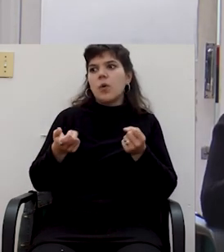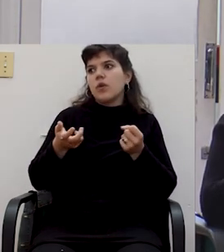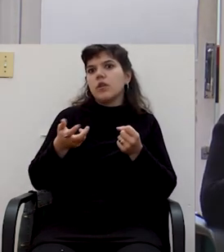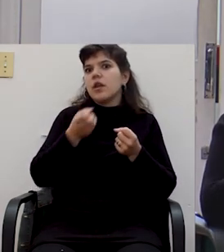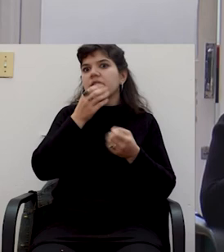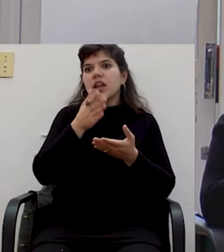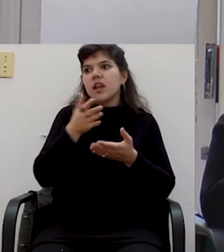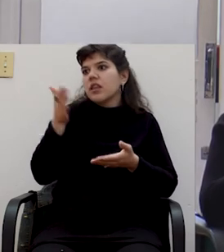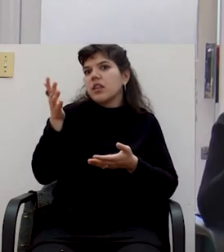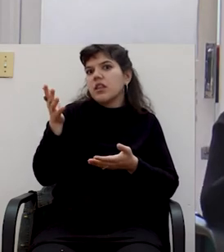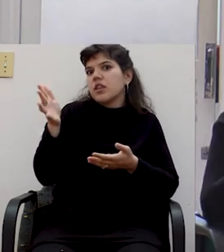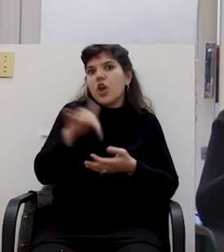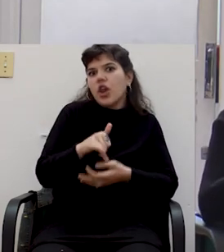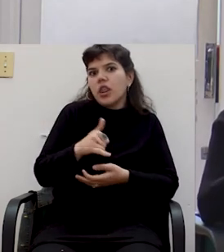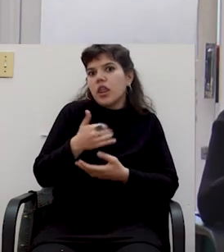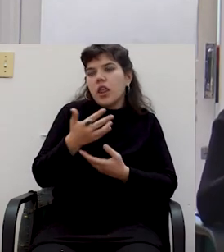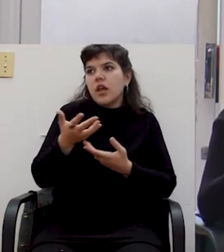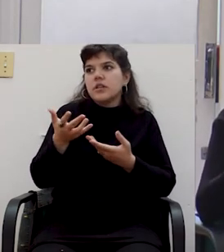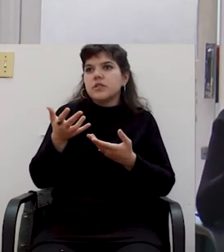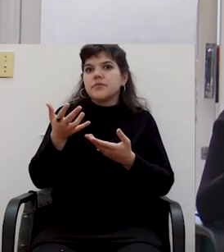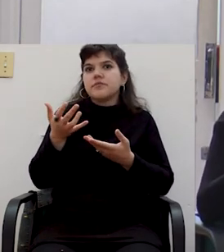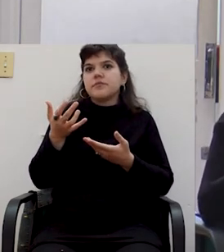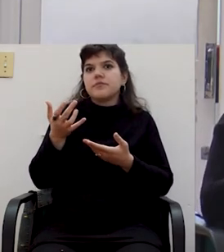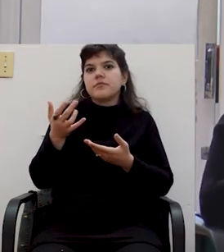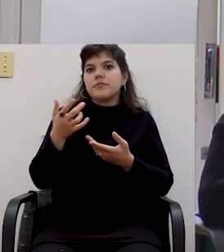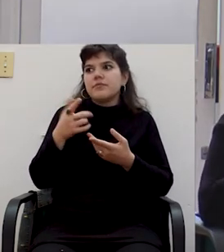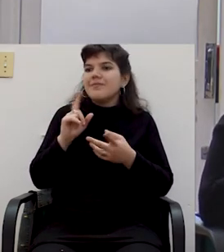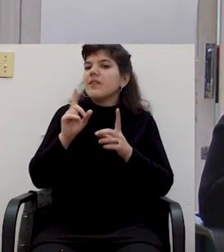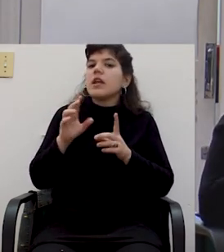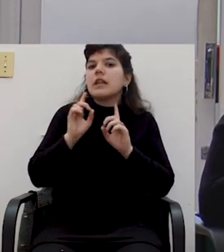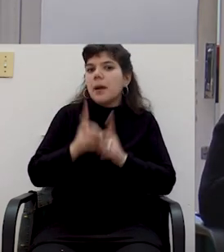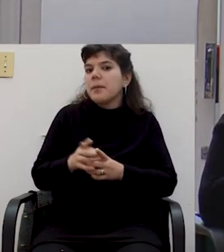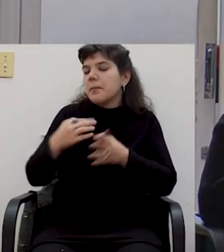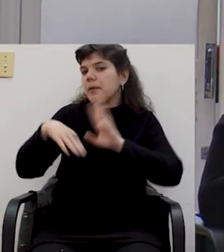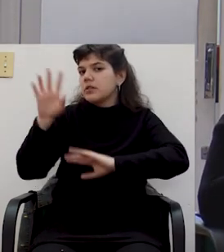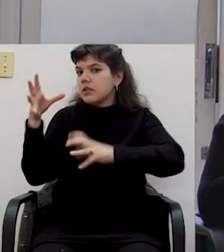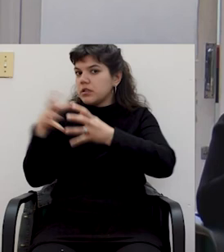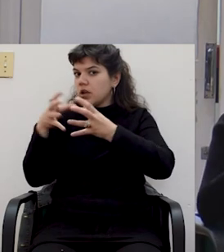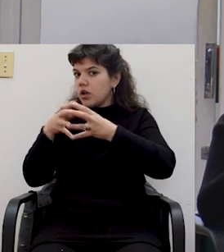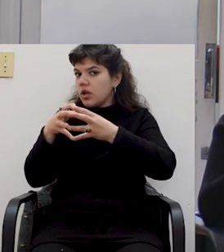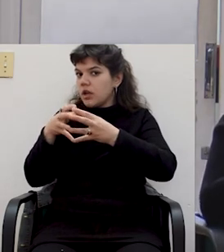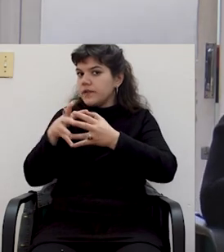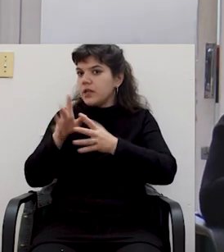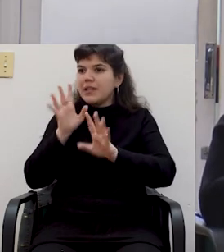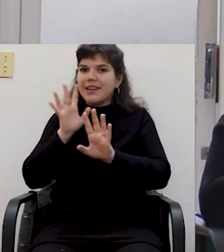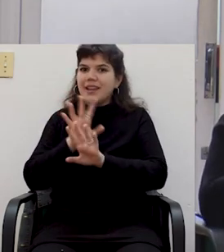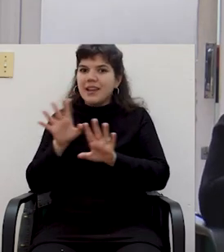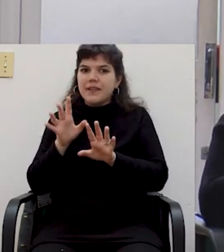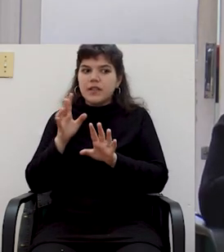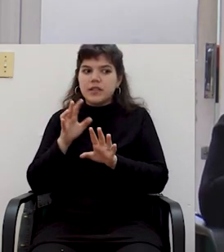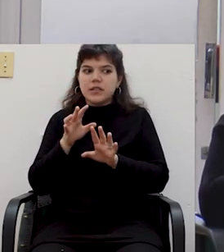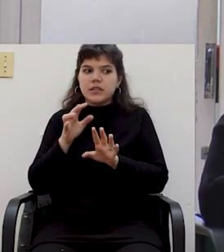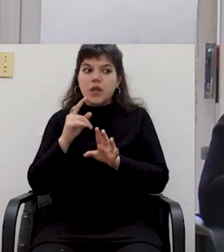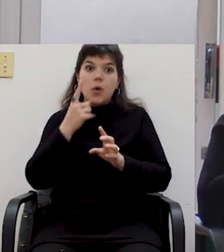bienestar, y desde luego en los colectivos. O sea, nadie pasa inerme por una situación